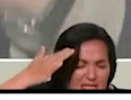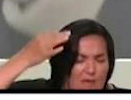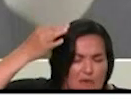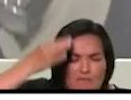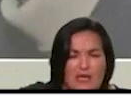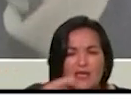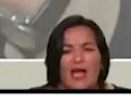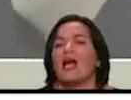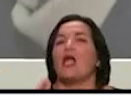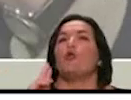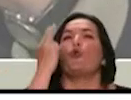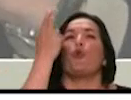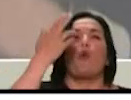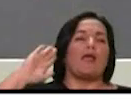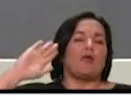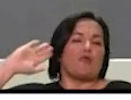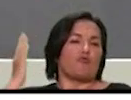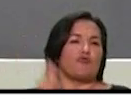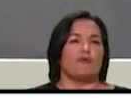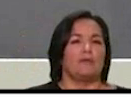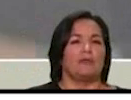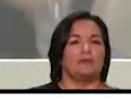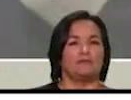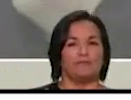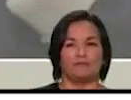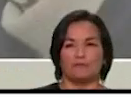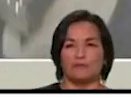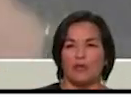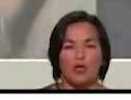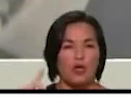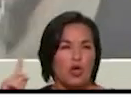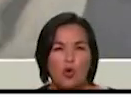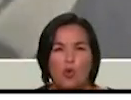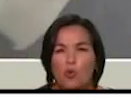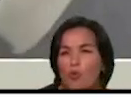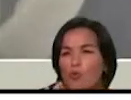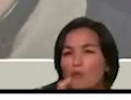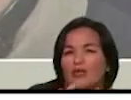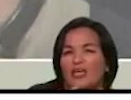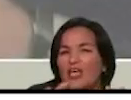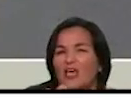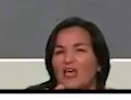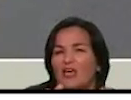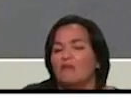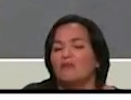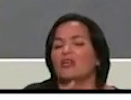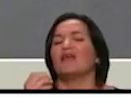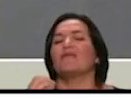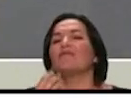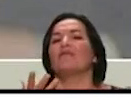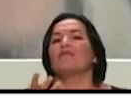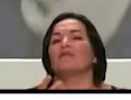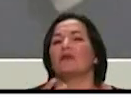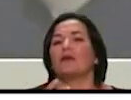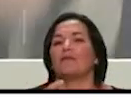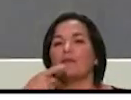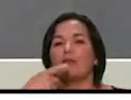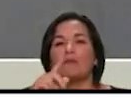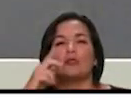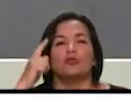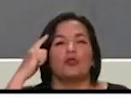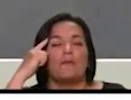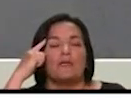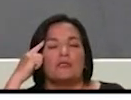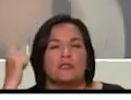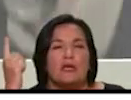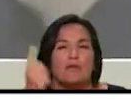que el Uruguay iba a un golpe de Estado. Nuestra organización, ¿sabe por qué surge? Porque